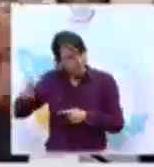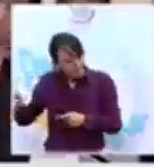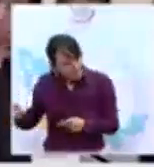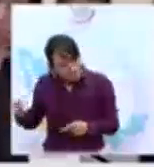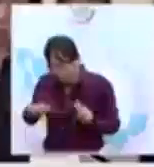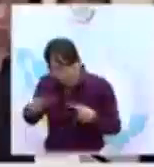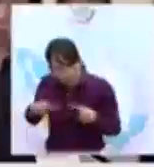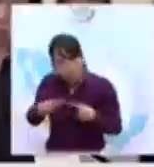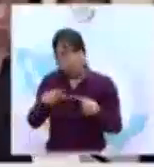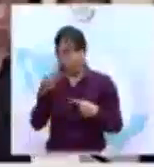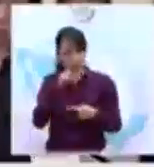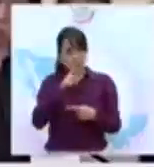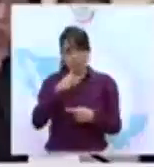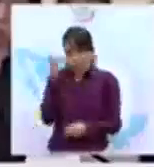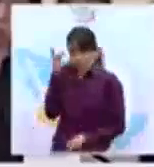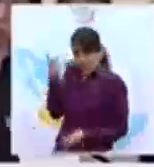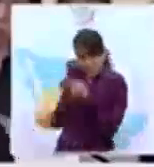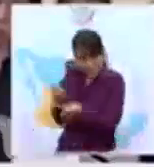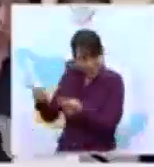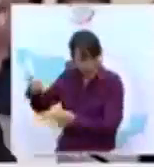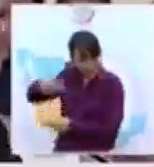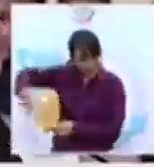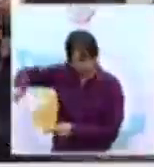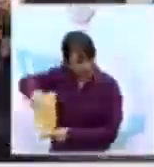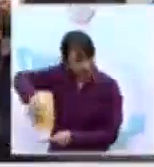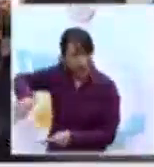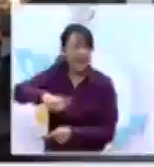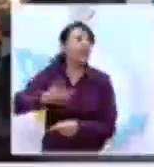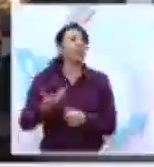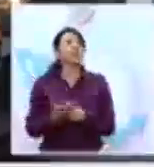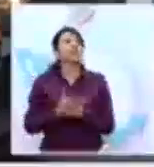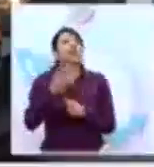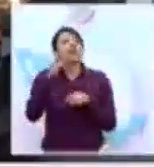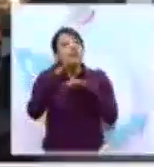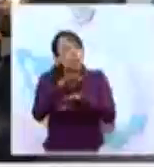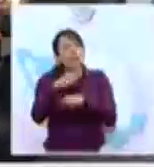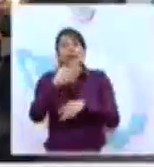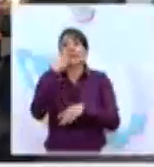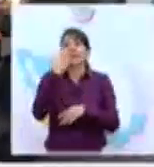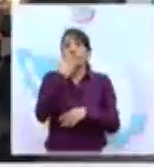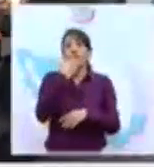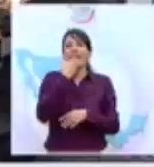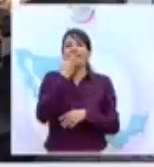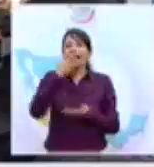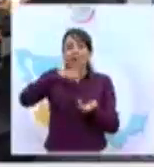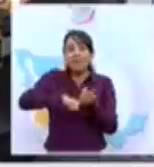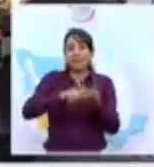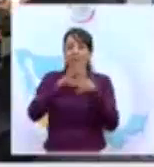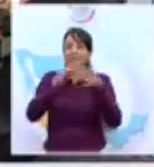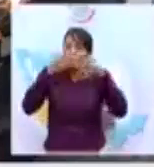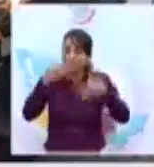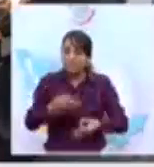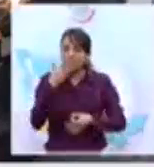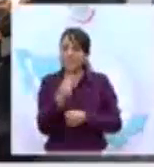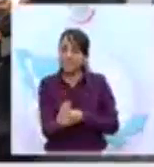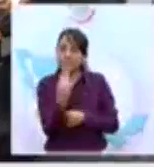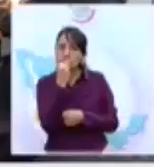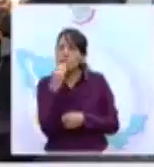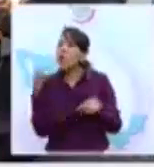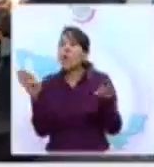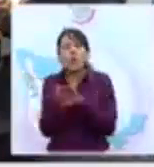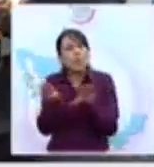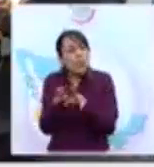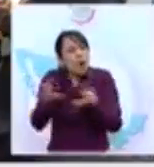de la escala mexicana de seguridad alimentaria, ¿no? Es decir, ¿cómo? Digo, bueno, dales dinero para